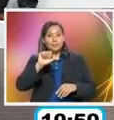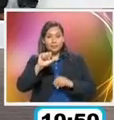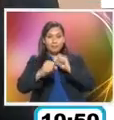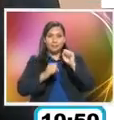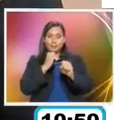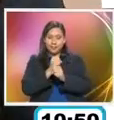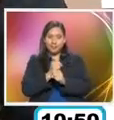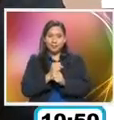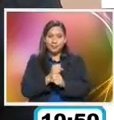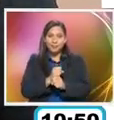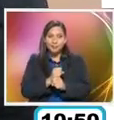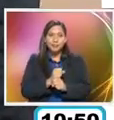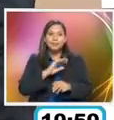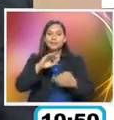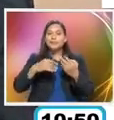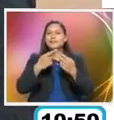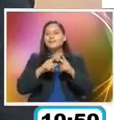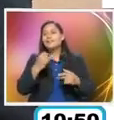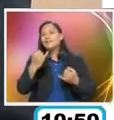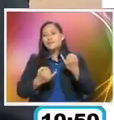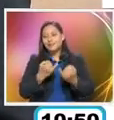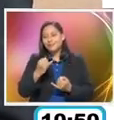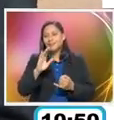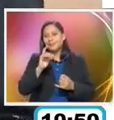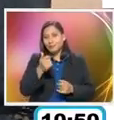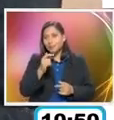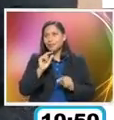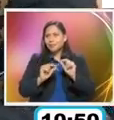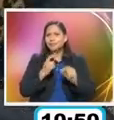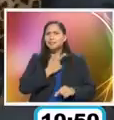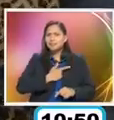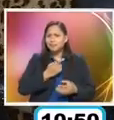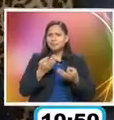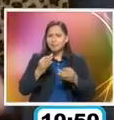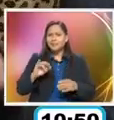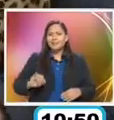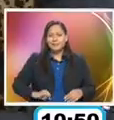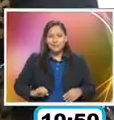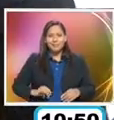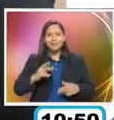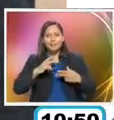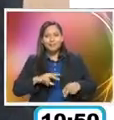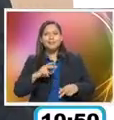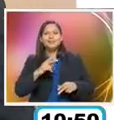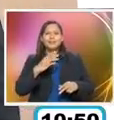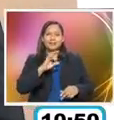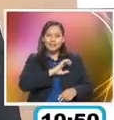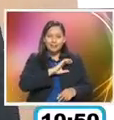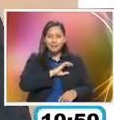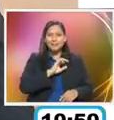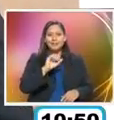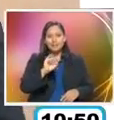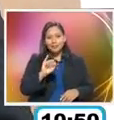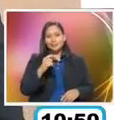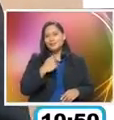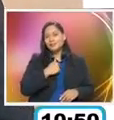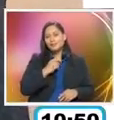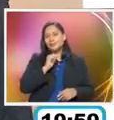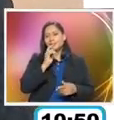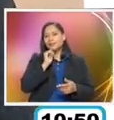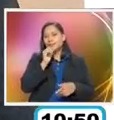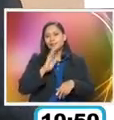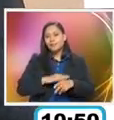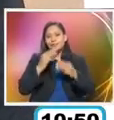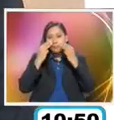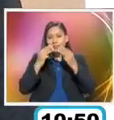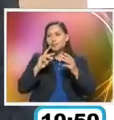años. Ajá. Y pues todo empieza como un juego. Y después como que te va gustando, le vas agarrando amor y cariño. Y pues yo nada más le mostraba las